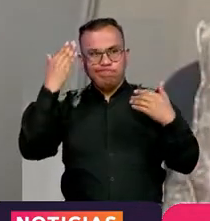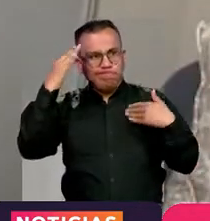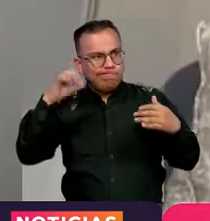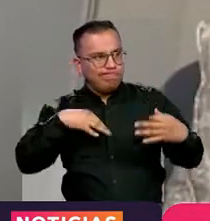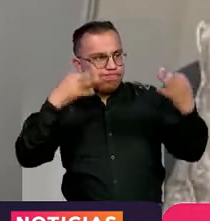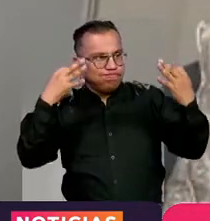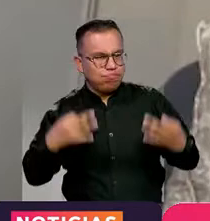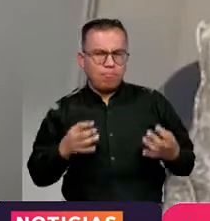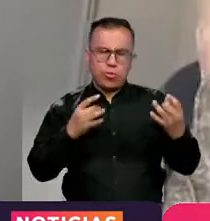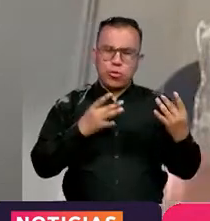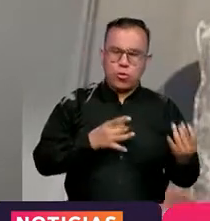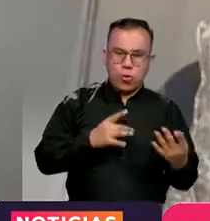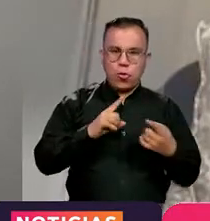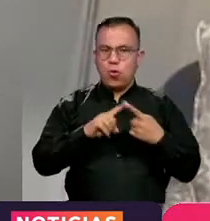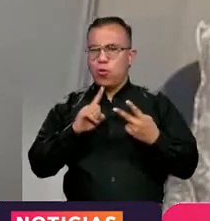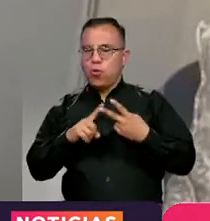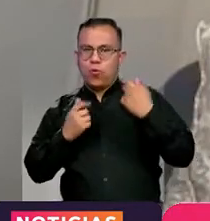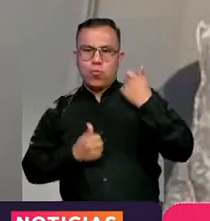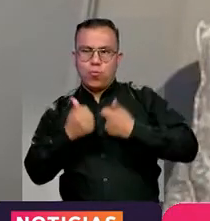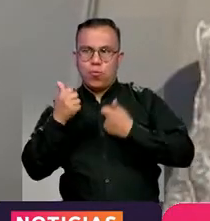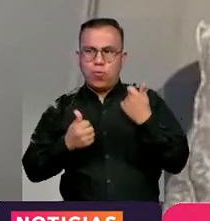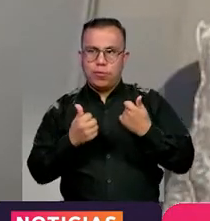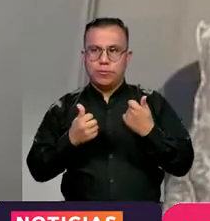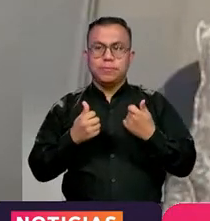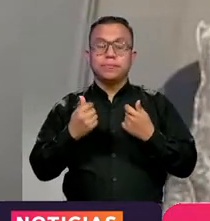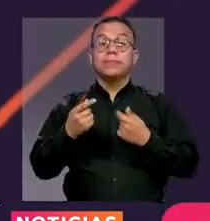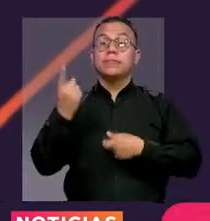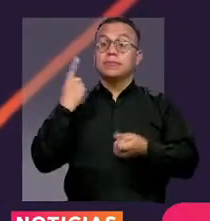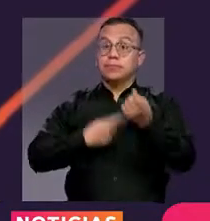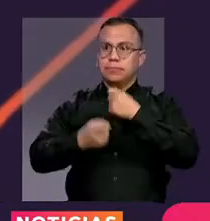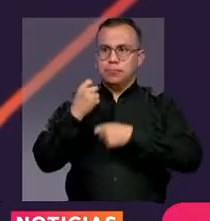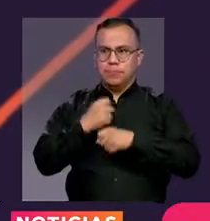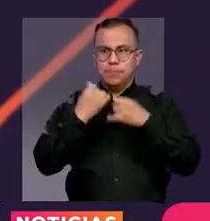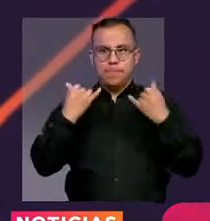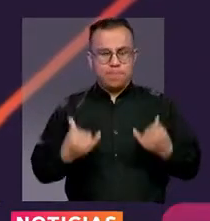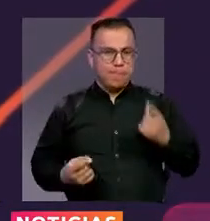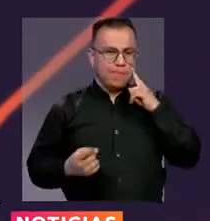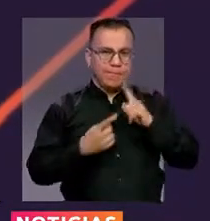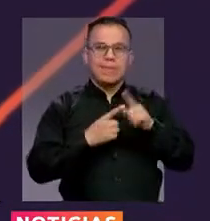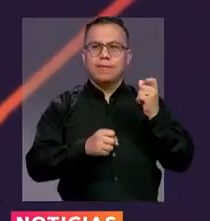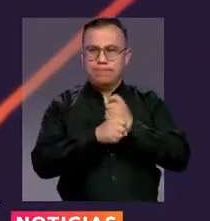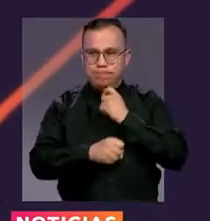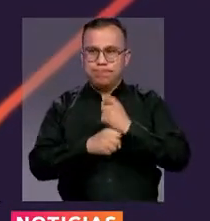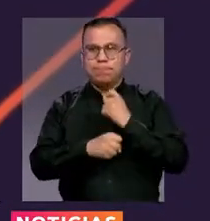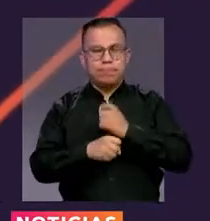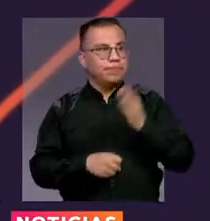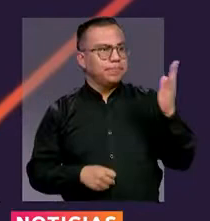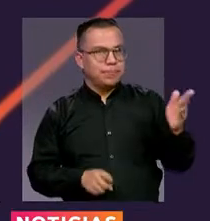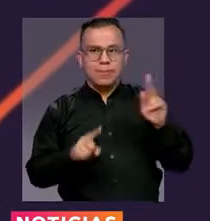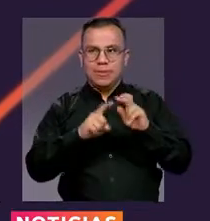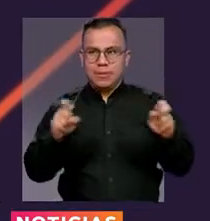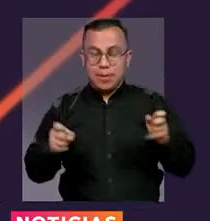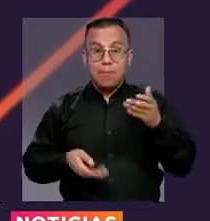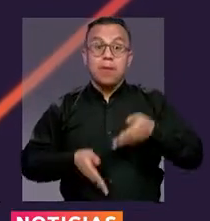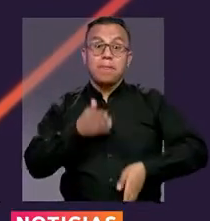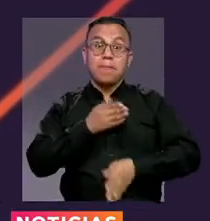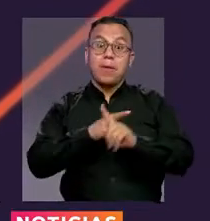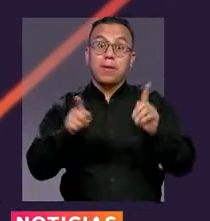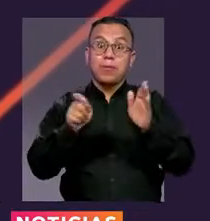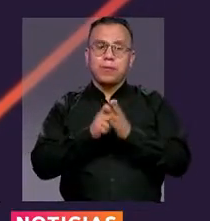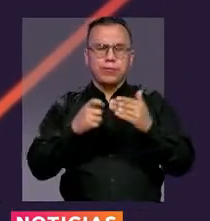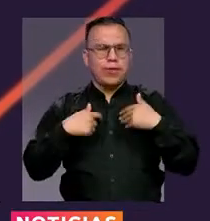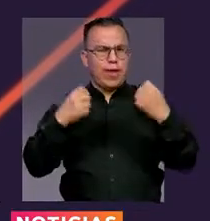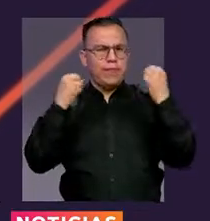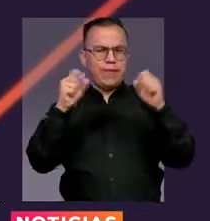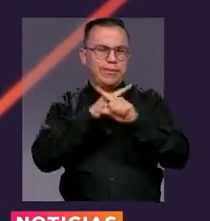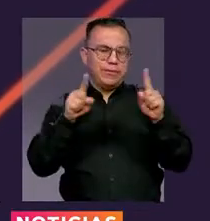tenía dolor. Así jugué el tour el año pasado. Por ahora Rocío sigue trabajando en su vuelta a las pistas de bolos, sin embargo no hay